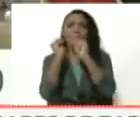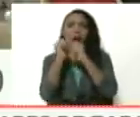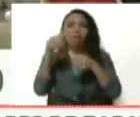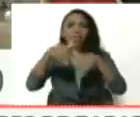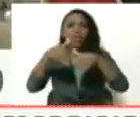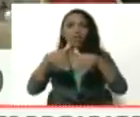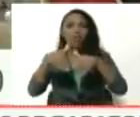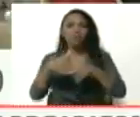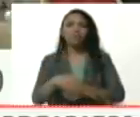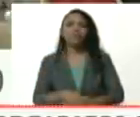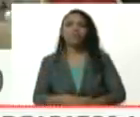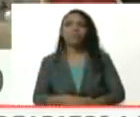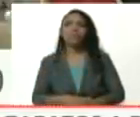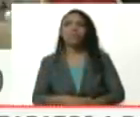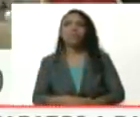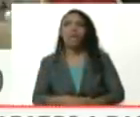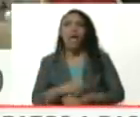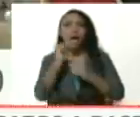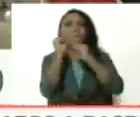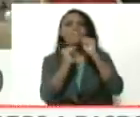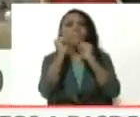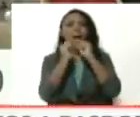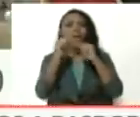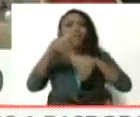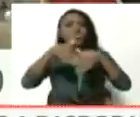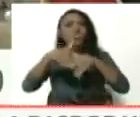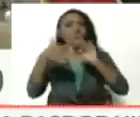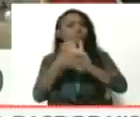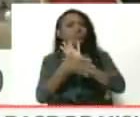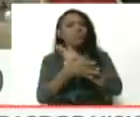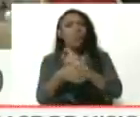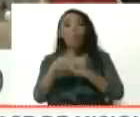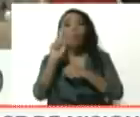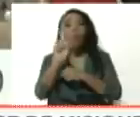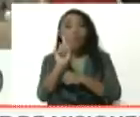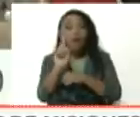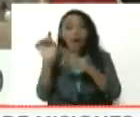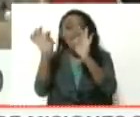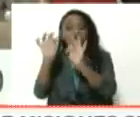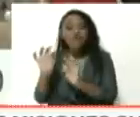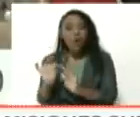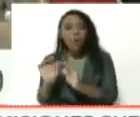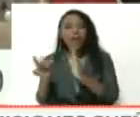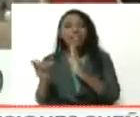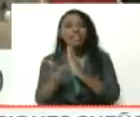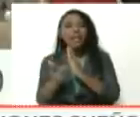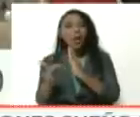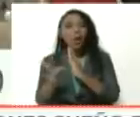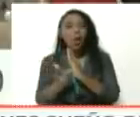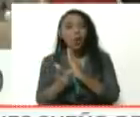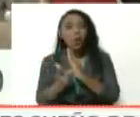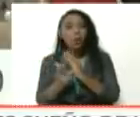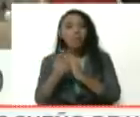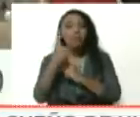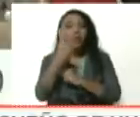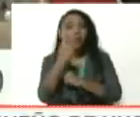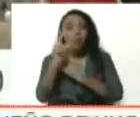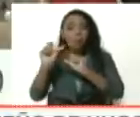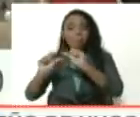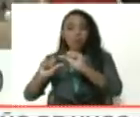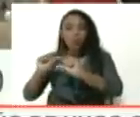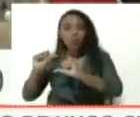votación. Las máquinas de votación son un componente tecnológico de uno de sus